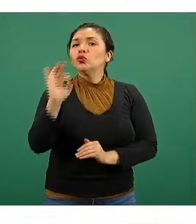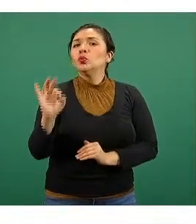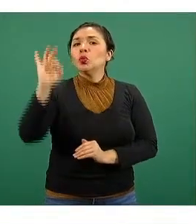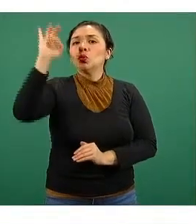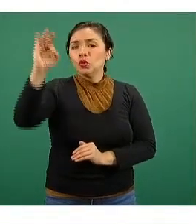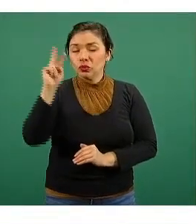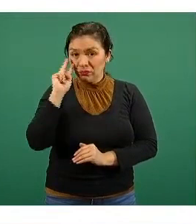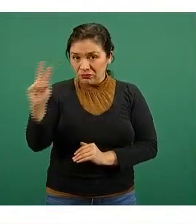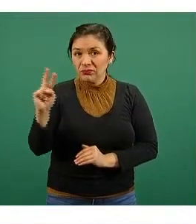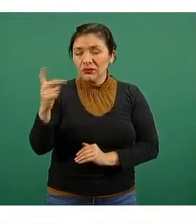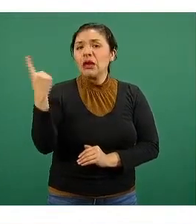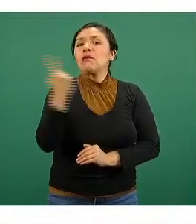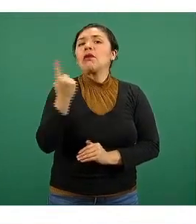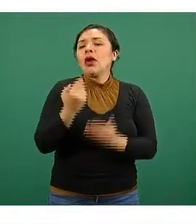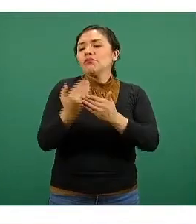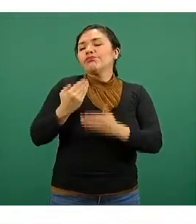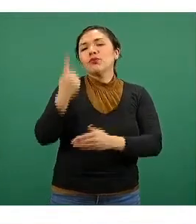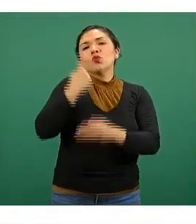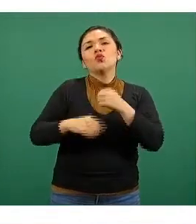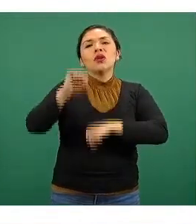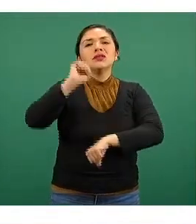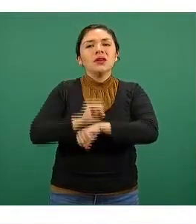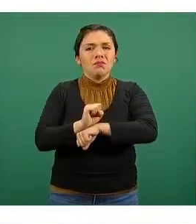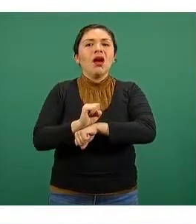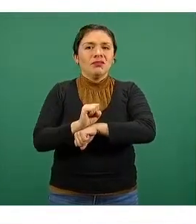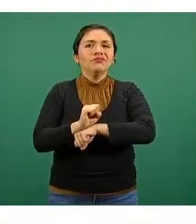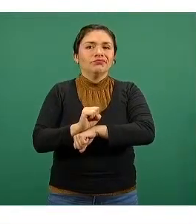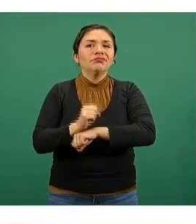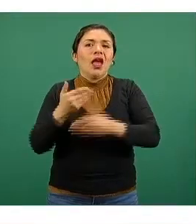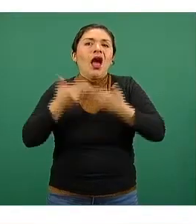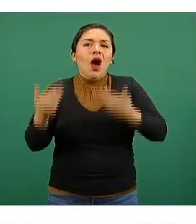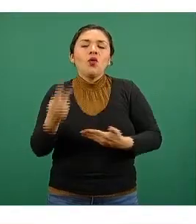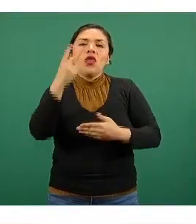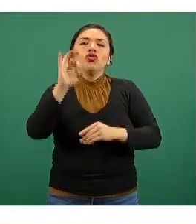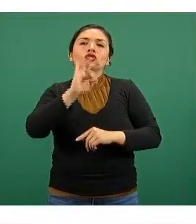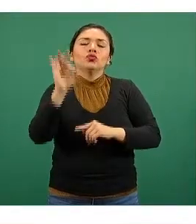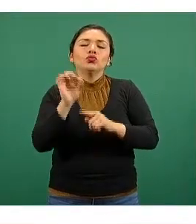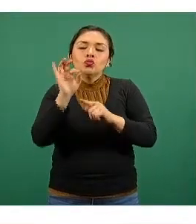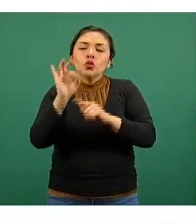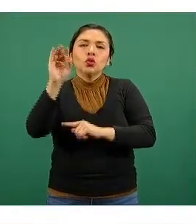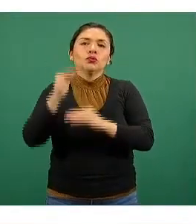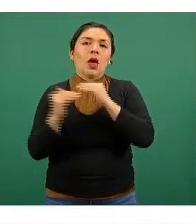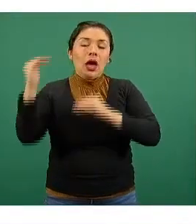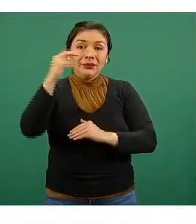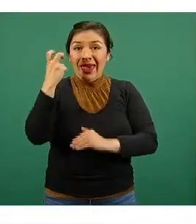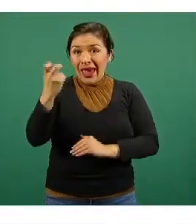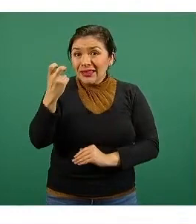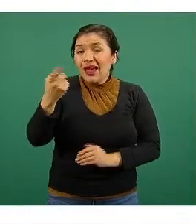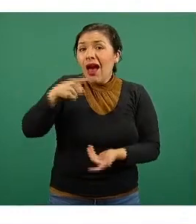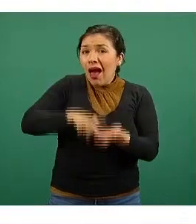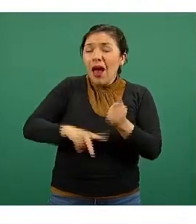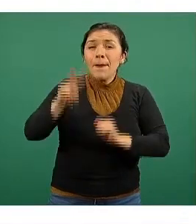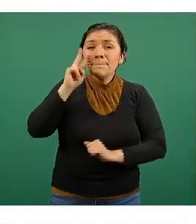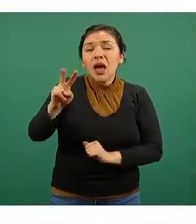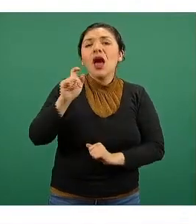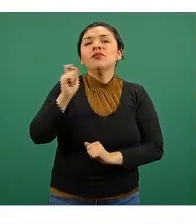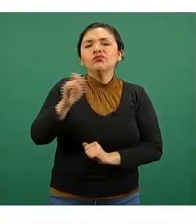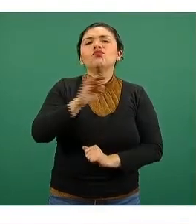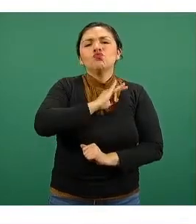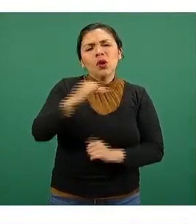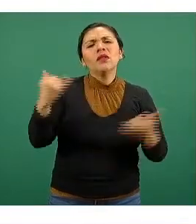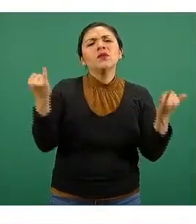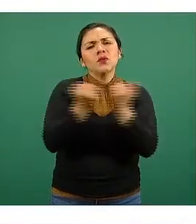puntos porcentuales en relación a la semana 52. Este porcentaje, esta letalidad, también se puede